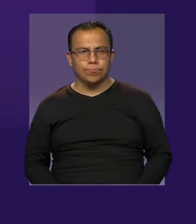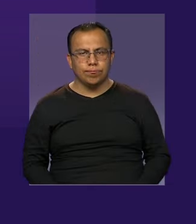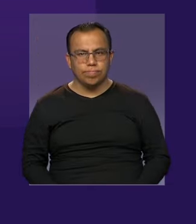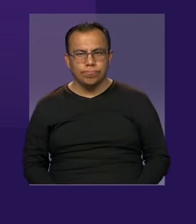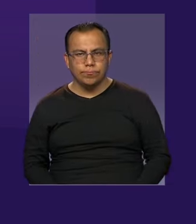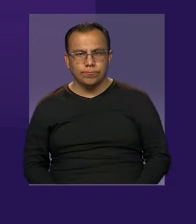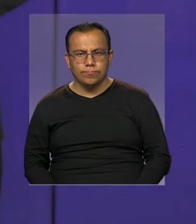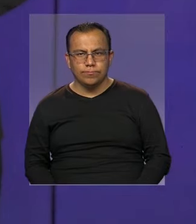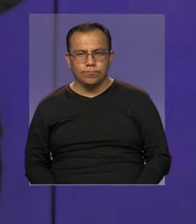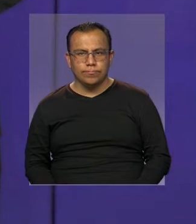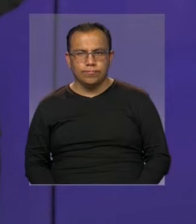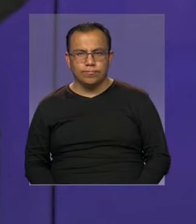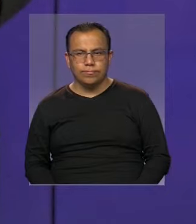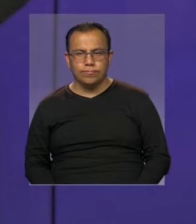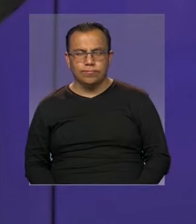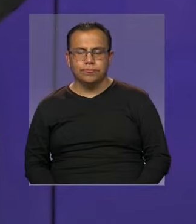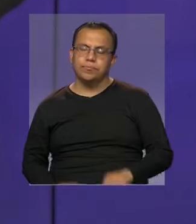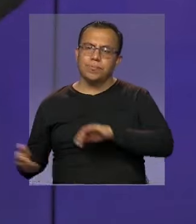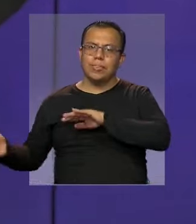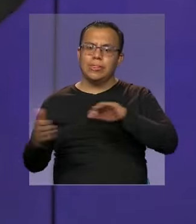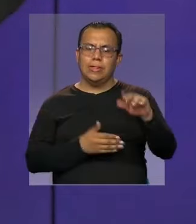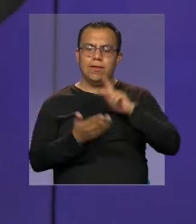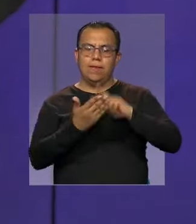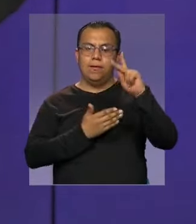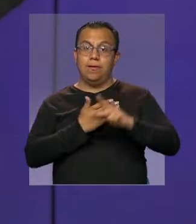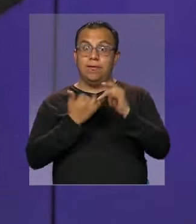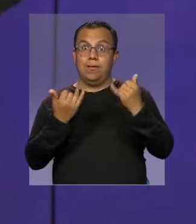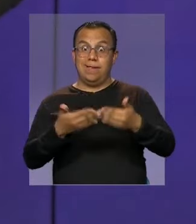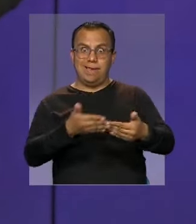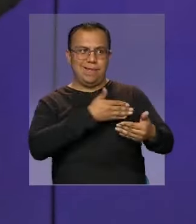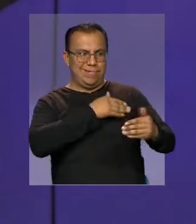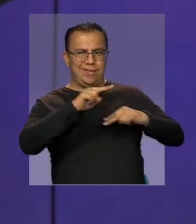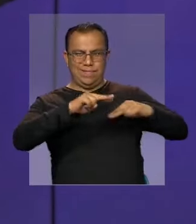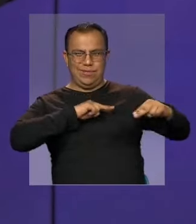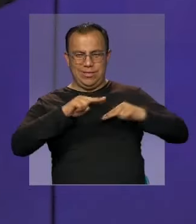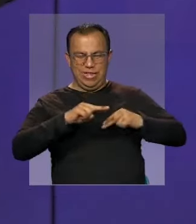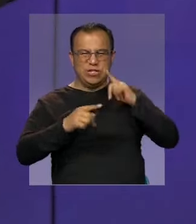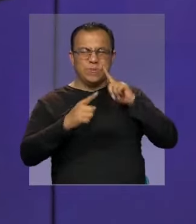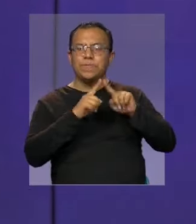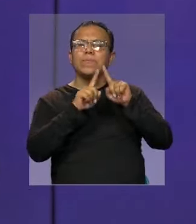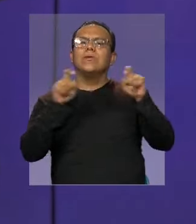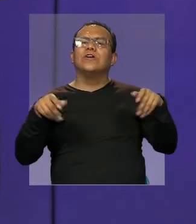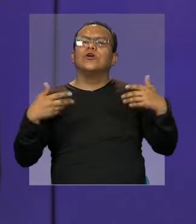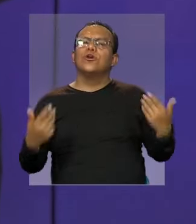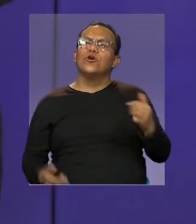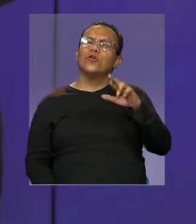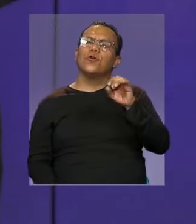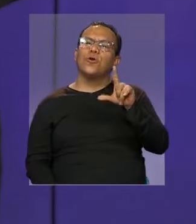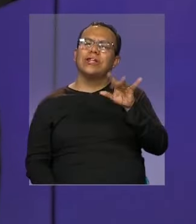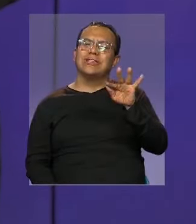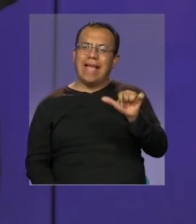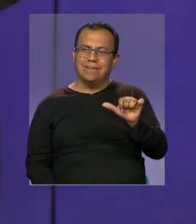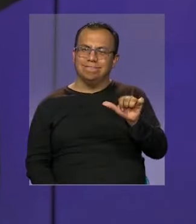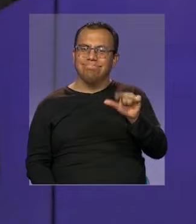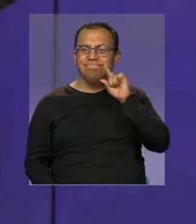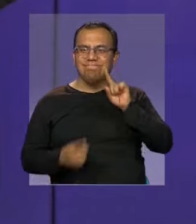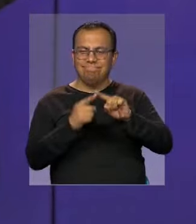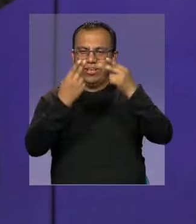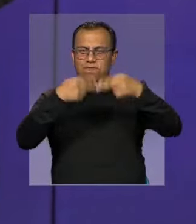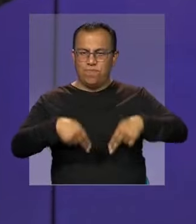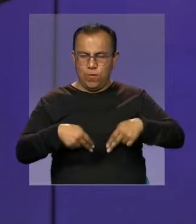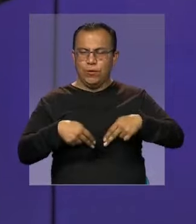307-55-1846. Uno de los proyectos bandera de la anterior administración distrital fue La Rolita, un proyecto con enfoque de